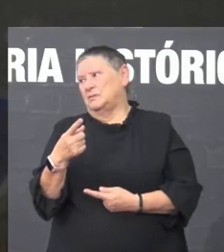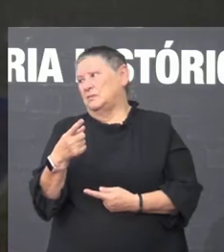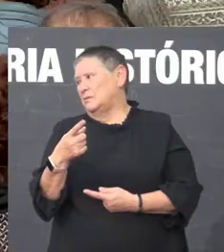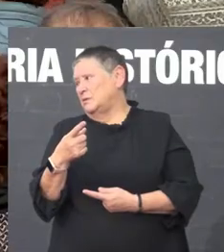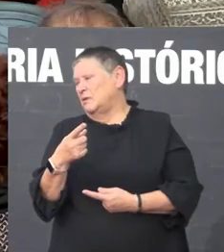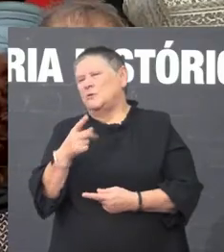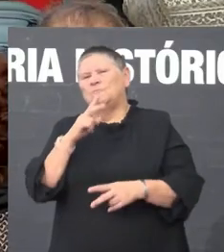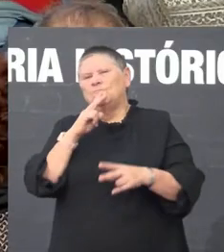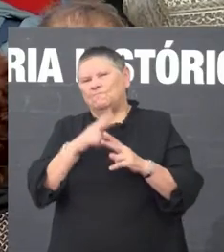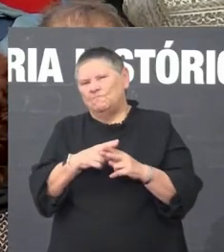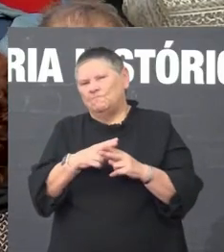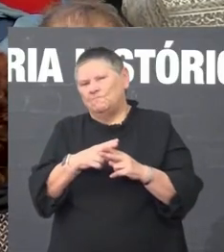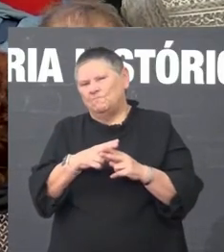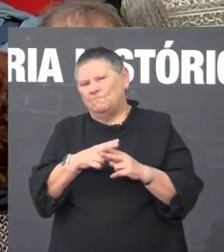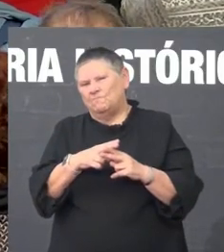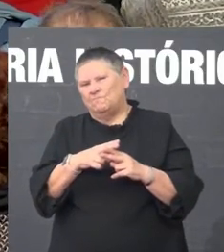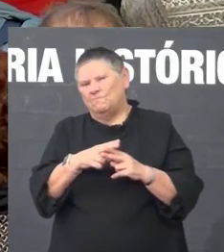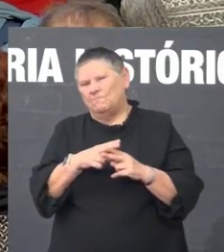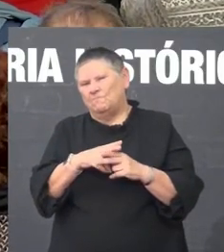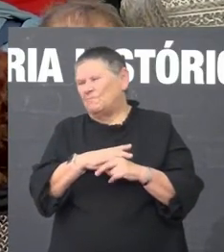¿cómo se dice? ¿Cantalluts?